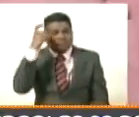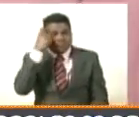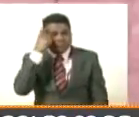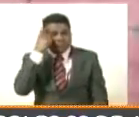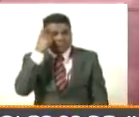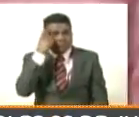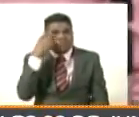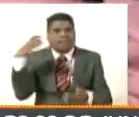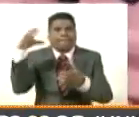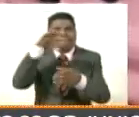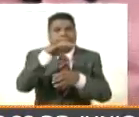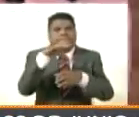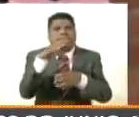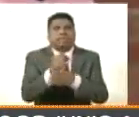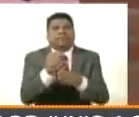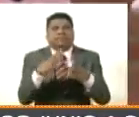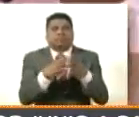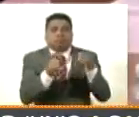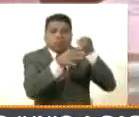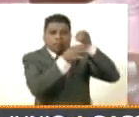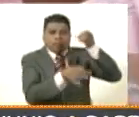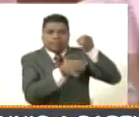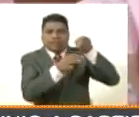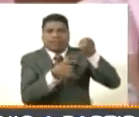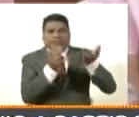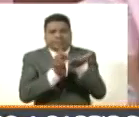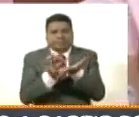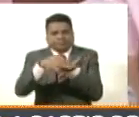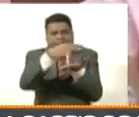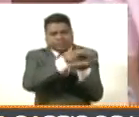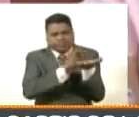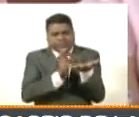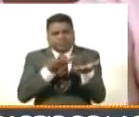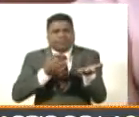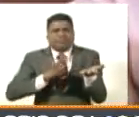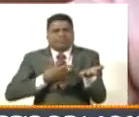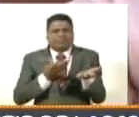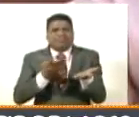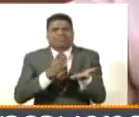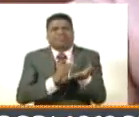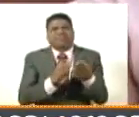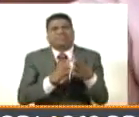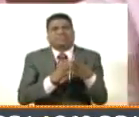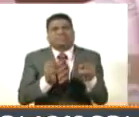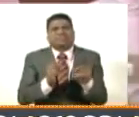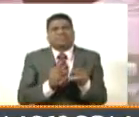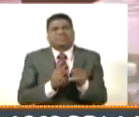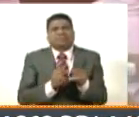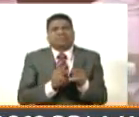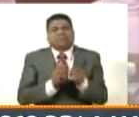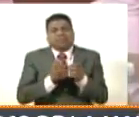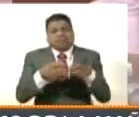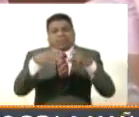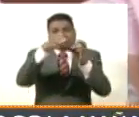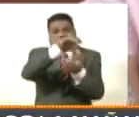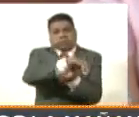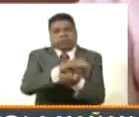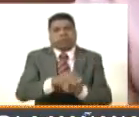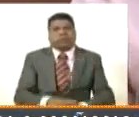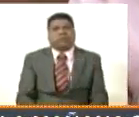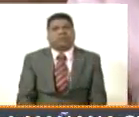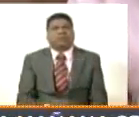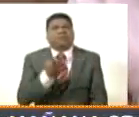capturar la mayor cantidad de cepas que allí pudiéramos haber conseguido, que fueron derramadas, y de esa manera